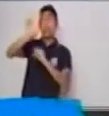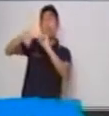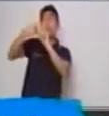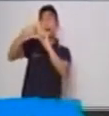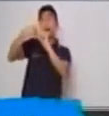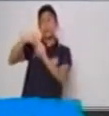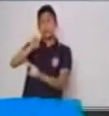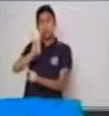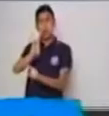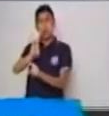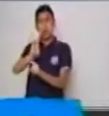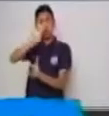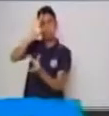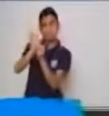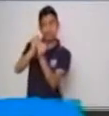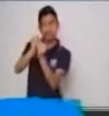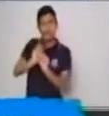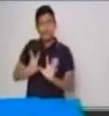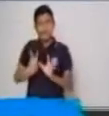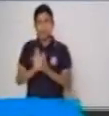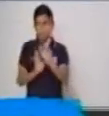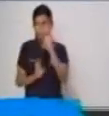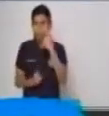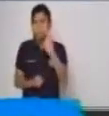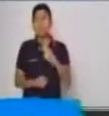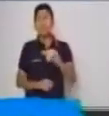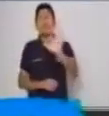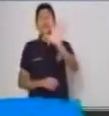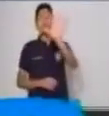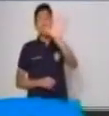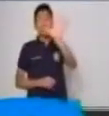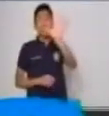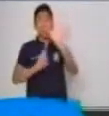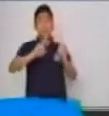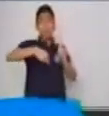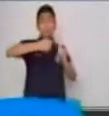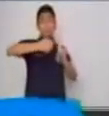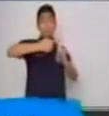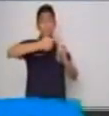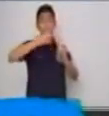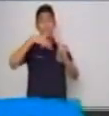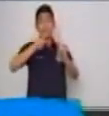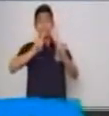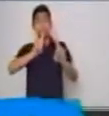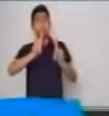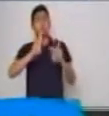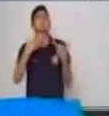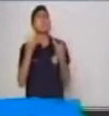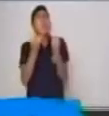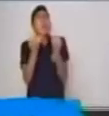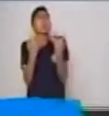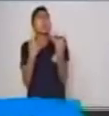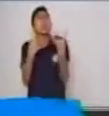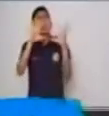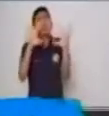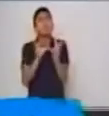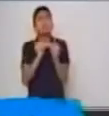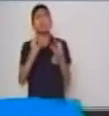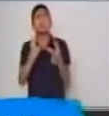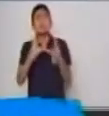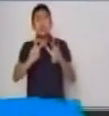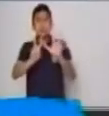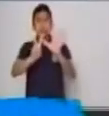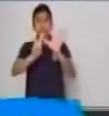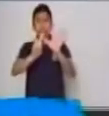números. Y digo, 5 más 2 igual a